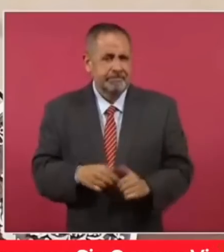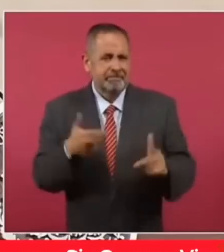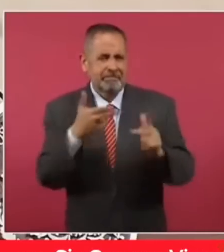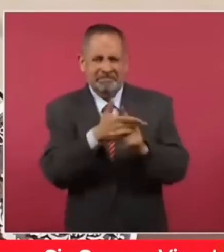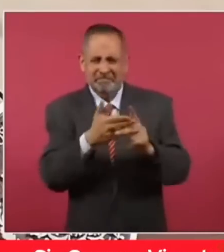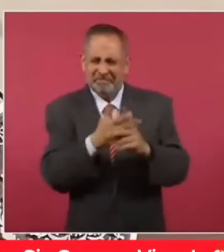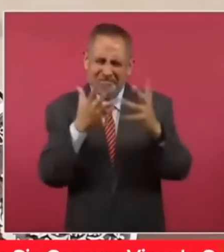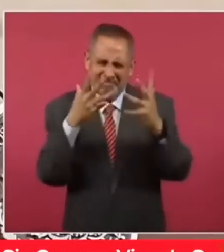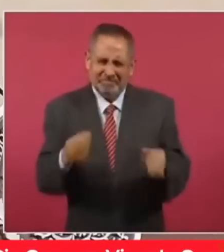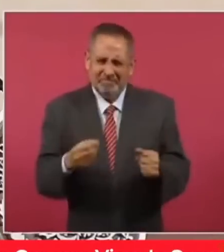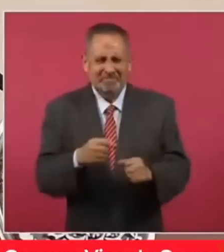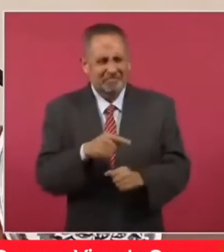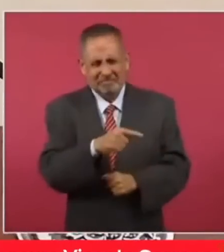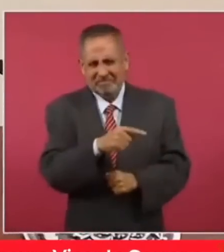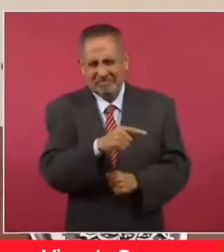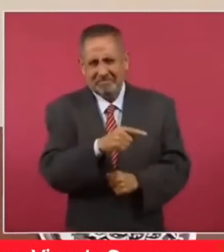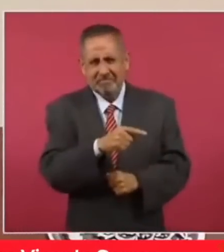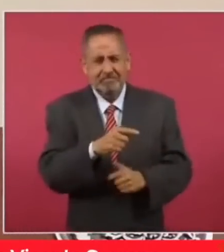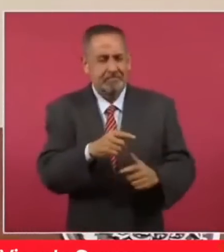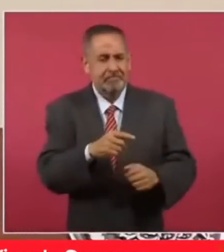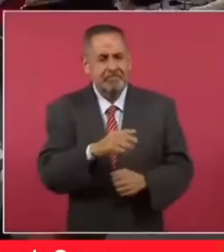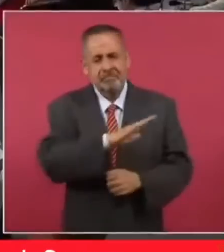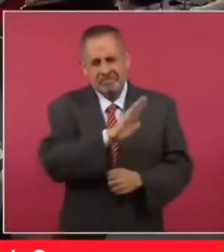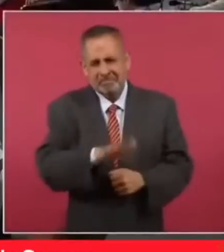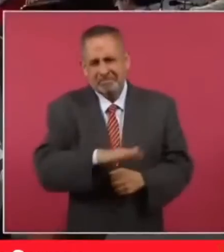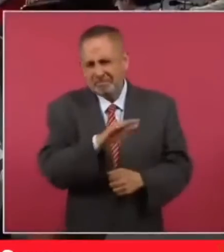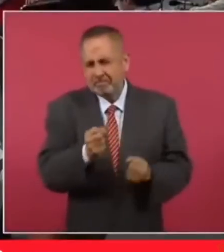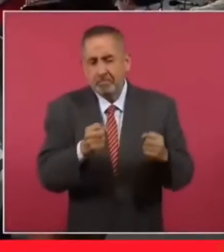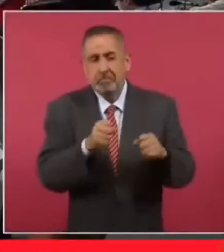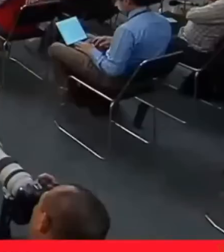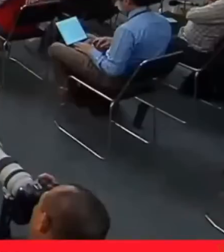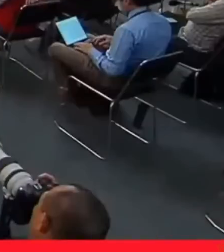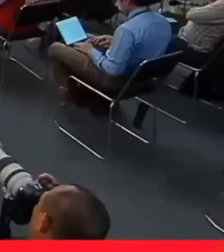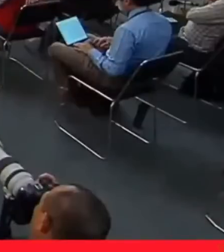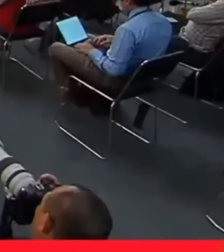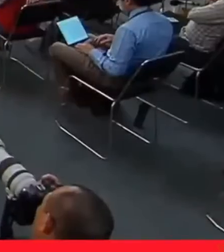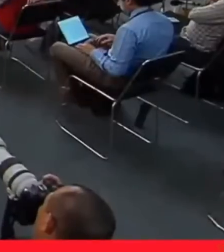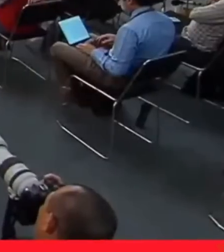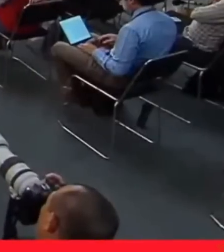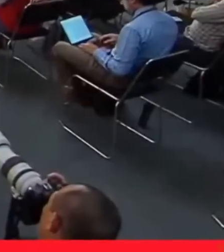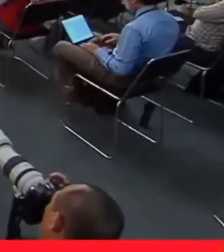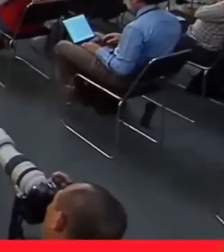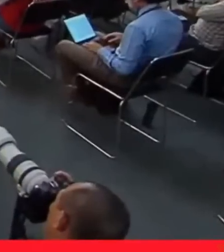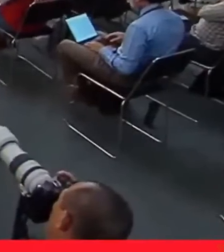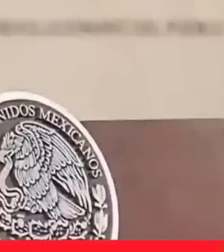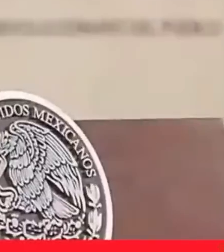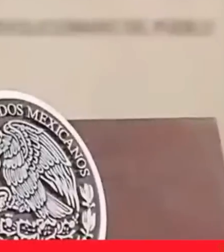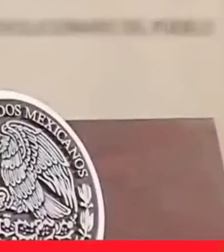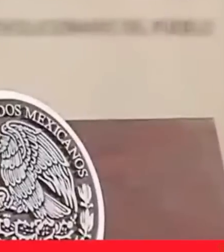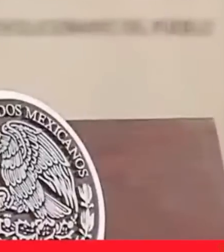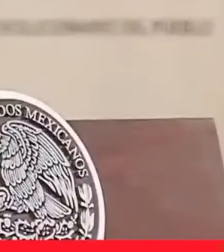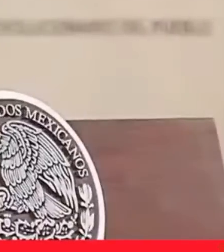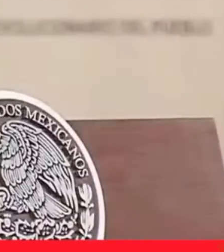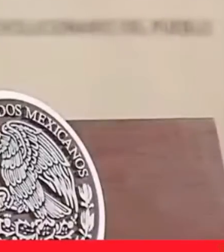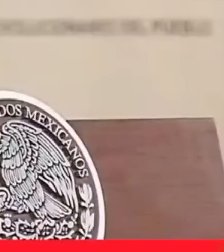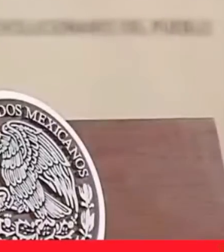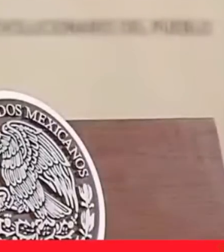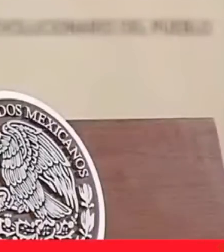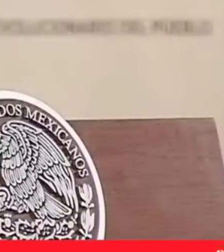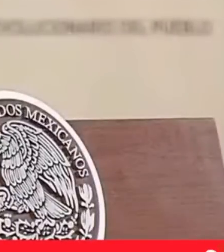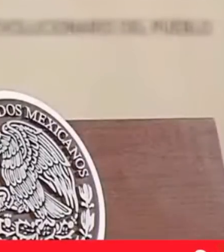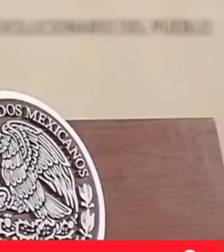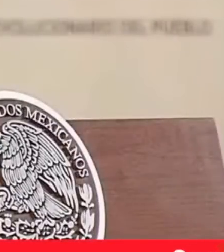eran más los muertos siempre que los heridos y detenidos,